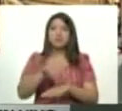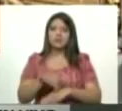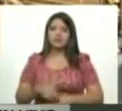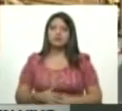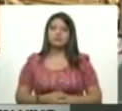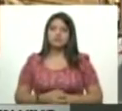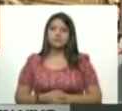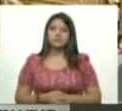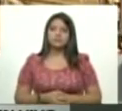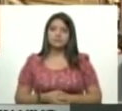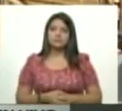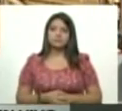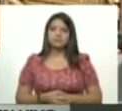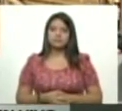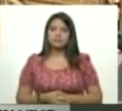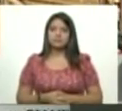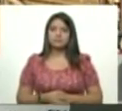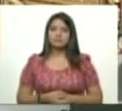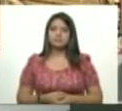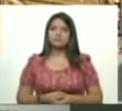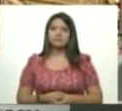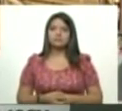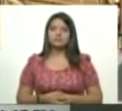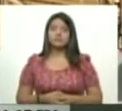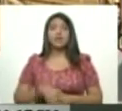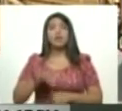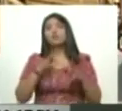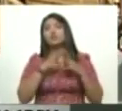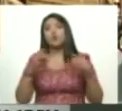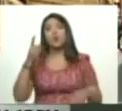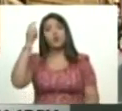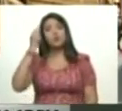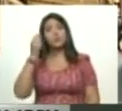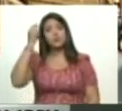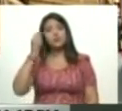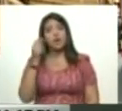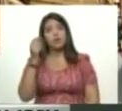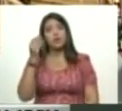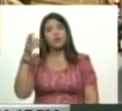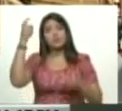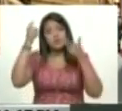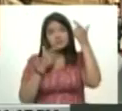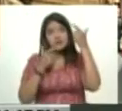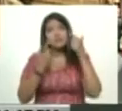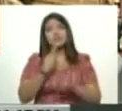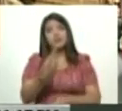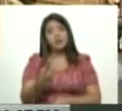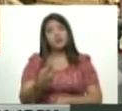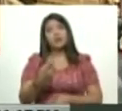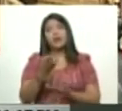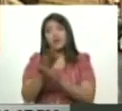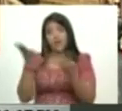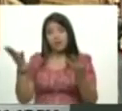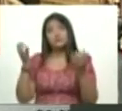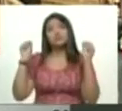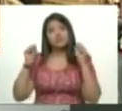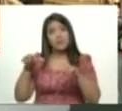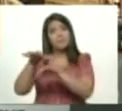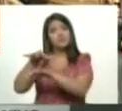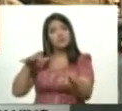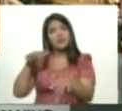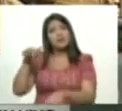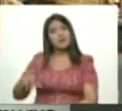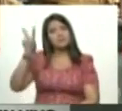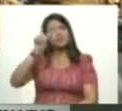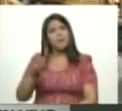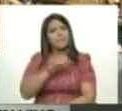Venezuela. Incluso decían los diputados de la bancada parlamentaria de la patria que ciertamente ellos son mayoría en la asamblea, pero habría